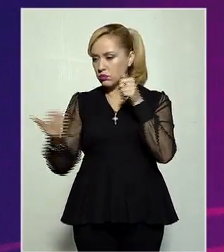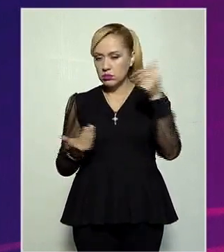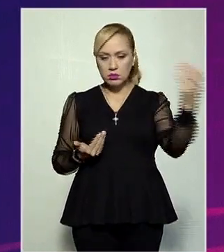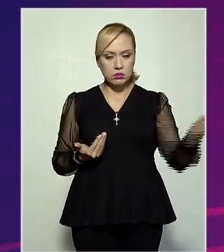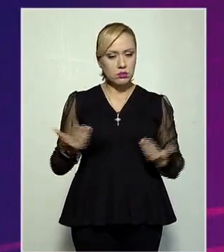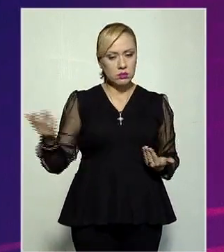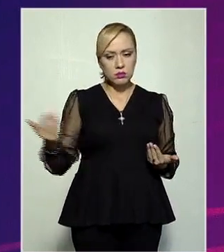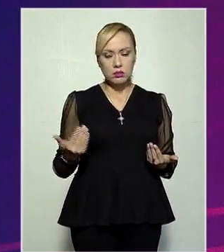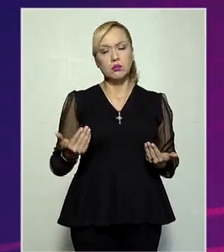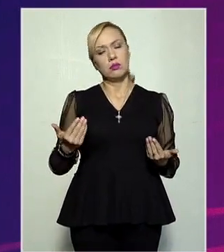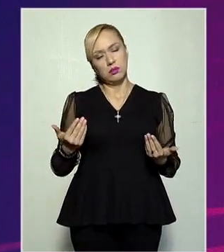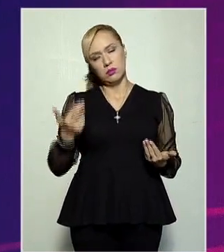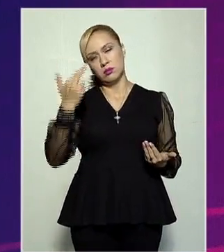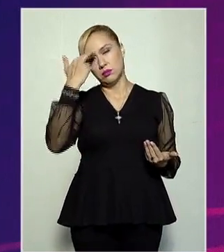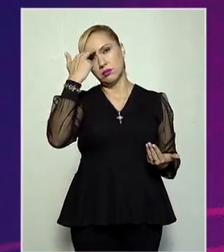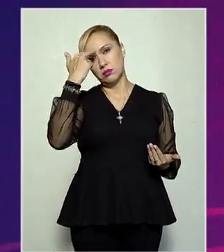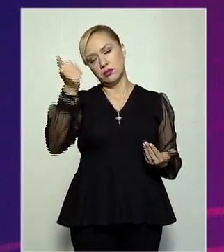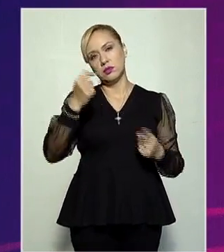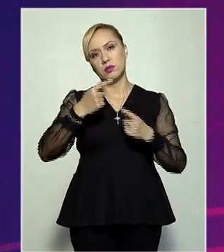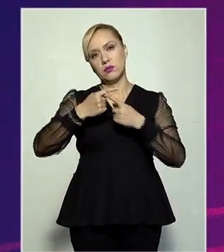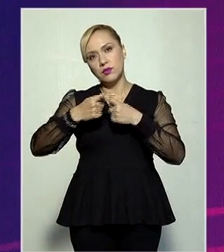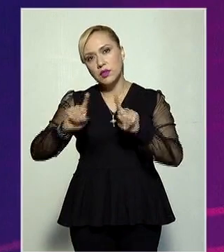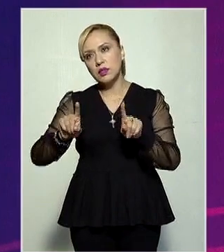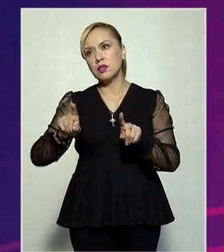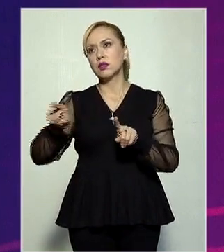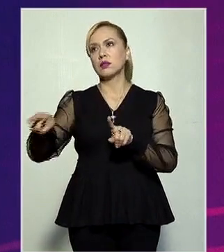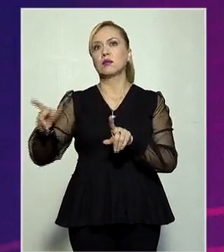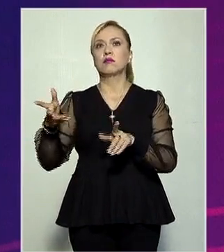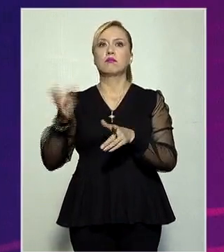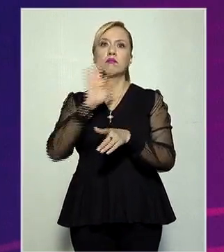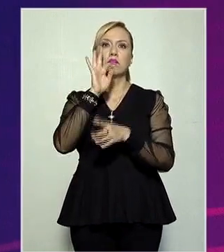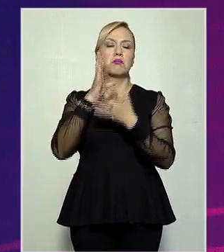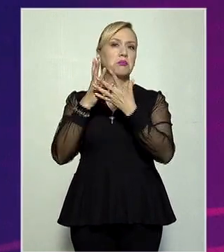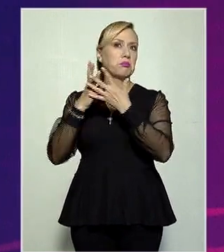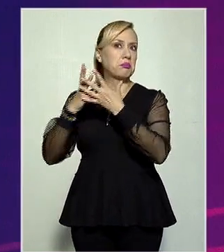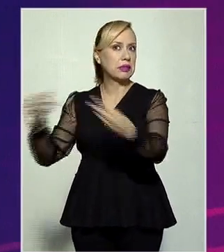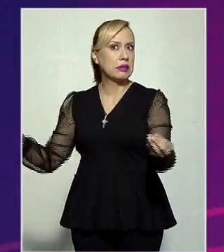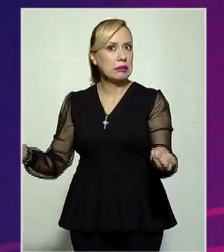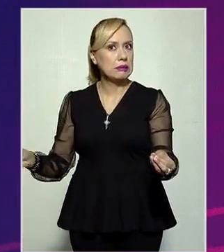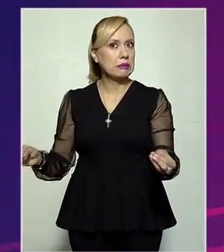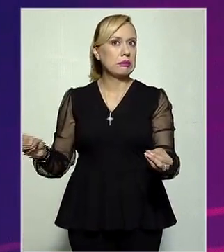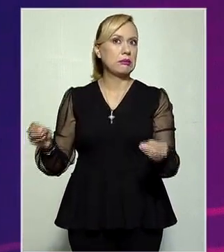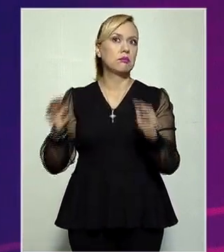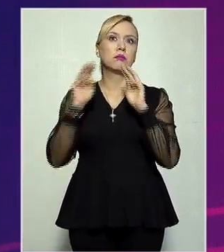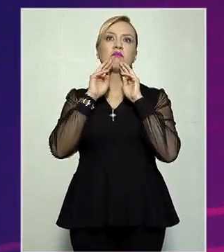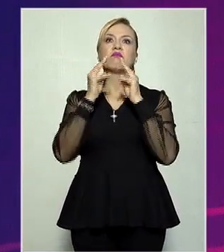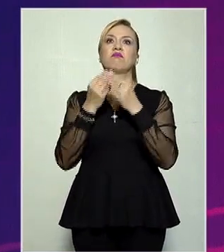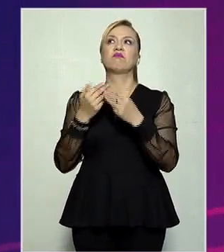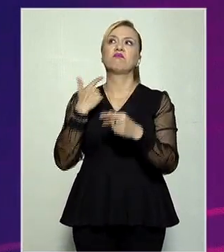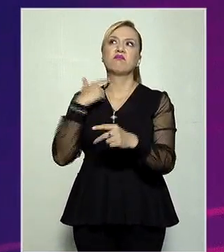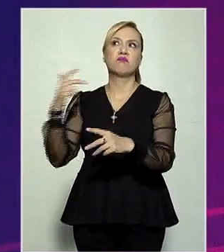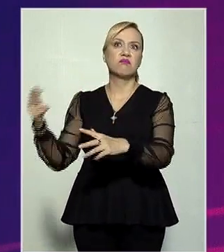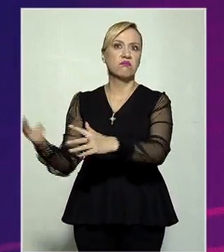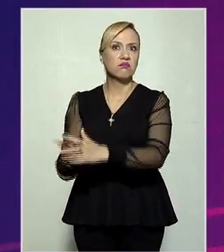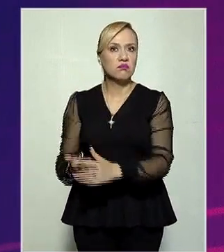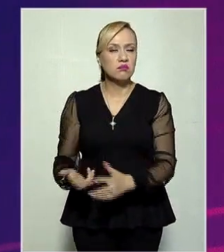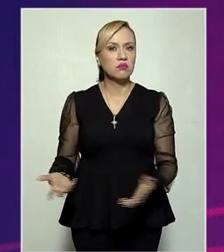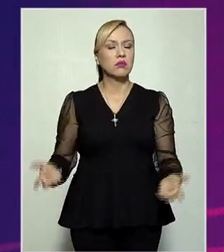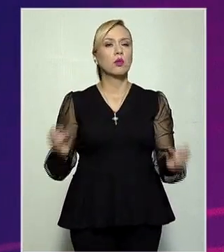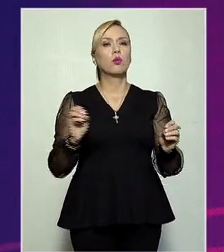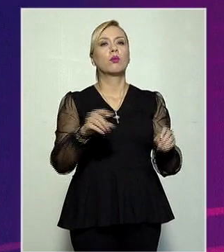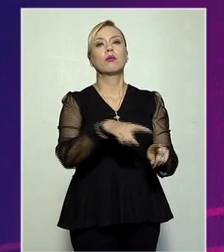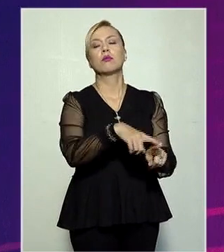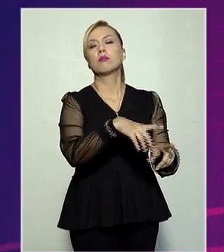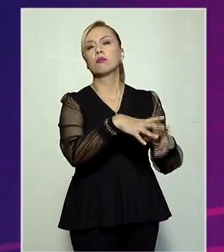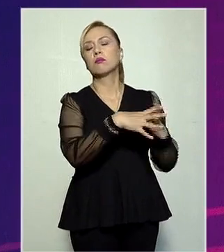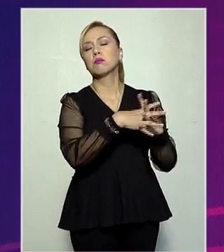Obviamente clasificados a partir de los contextos y dependiendo de si es, por ejemplo, una desaparición forzada, pues habrá ciertas diligencias, si es una no